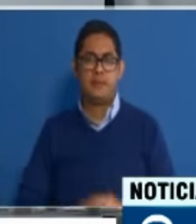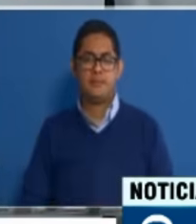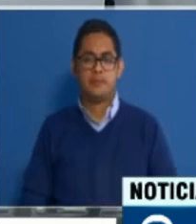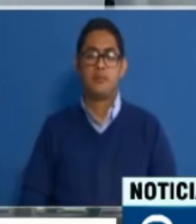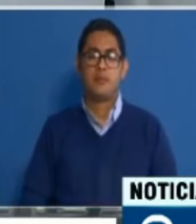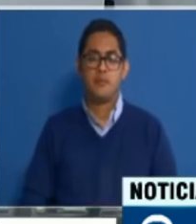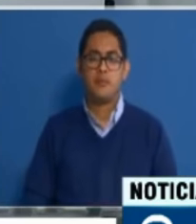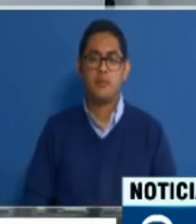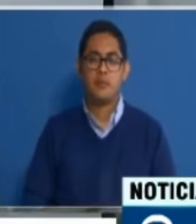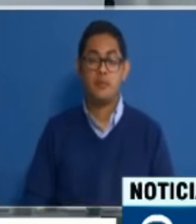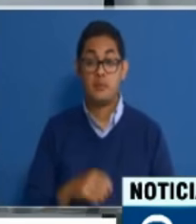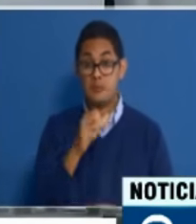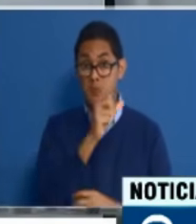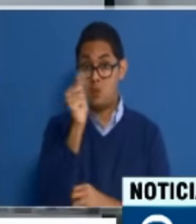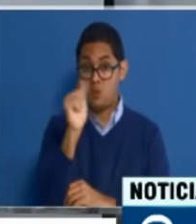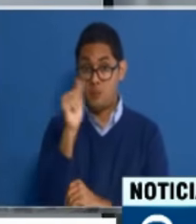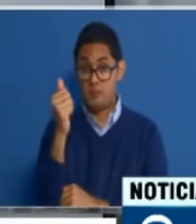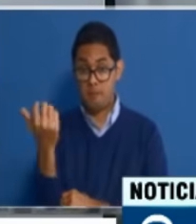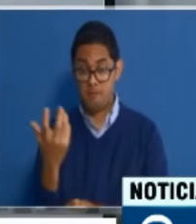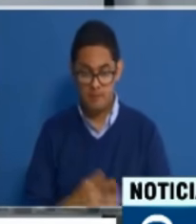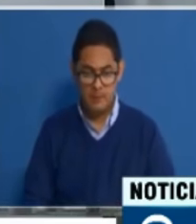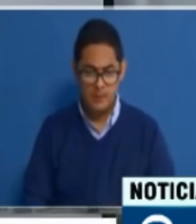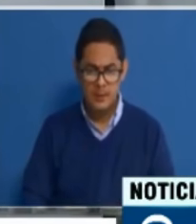Por otro lado y por último,